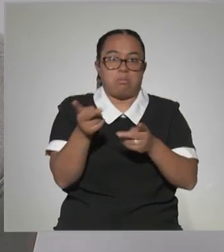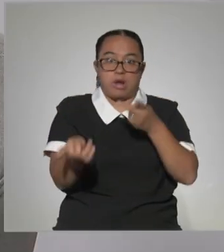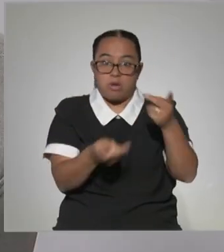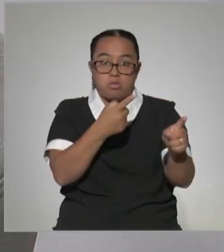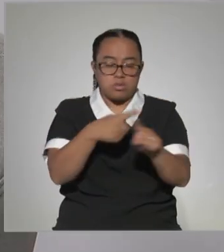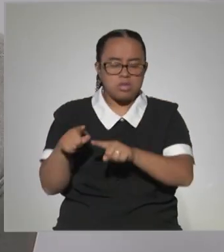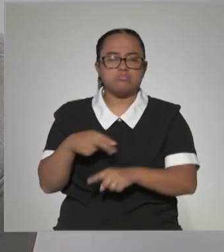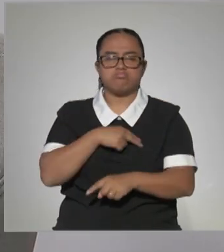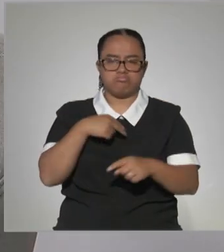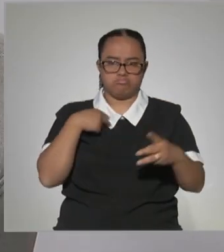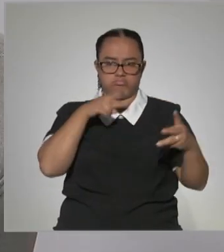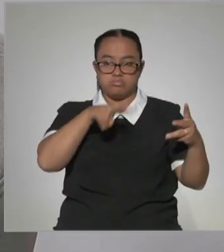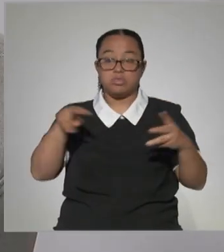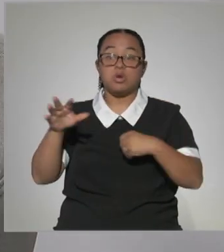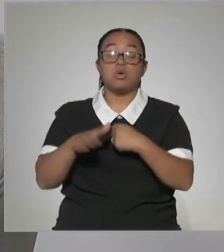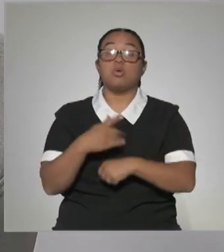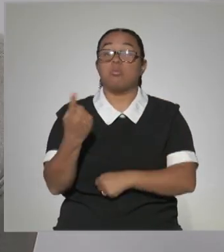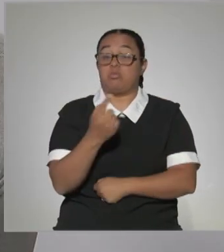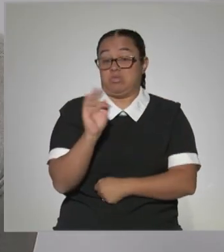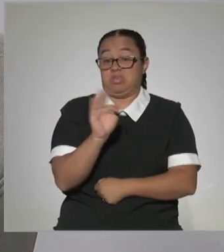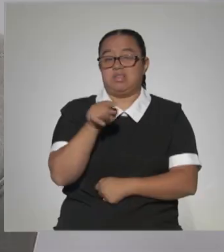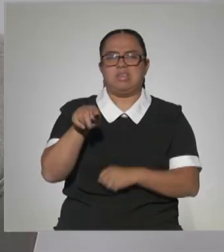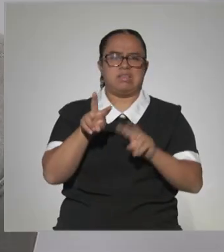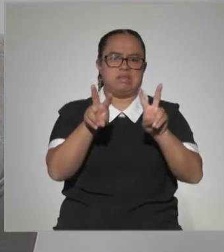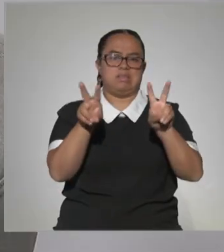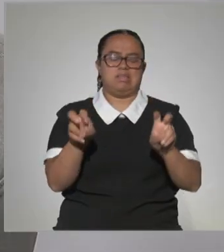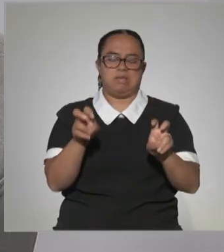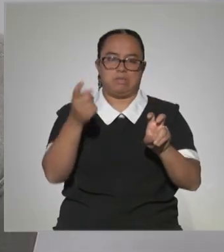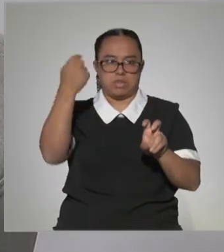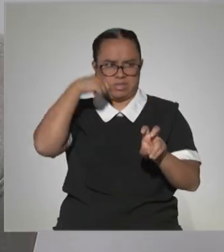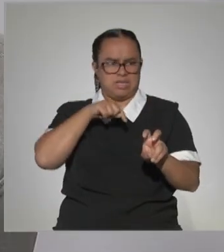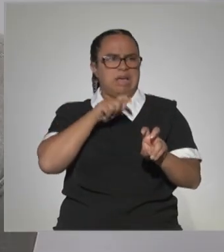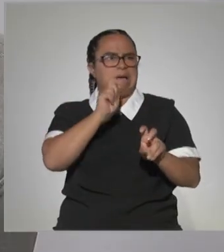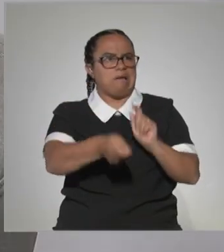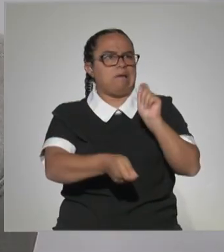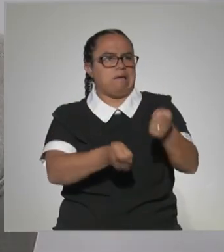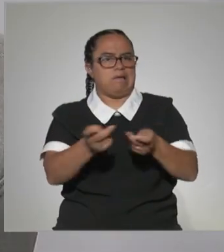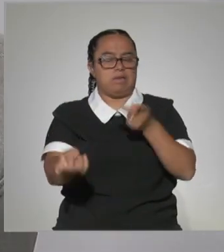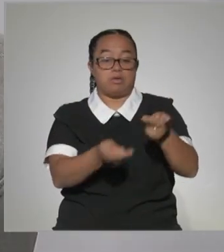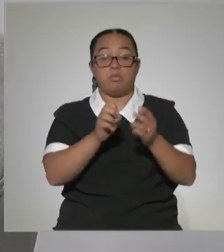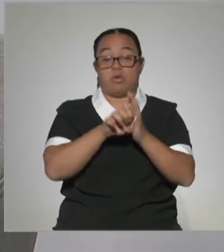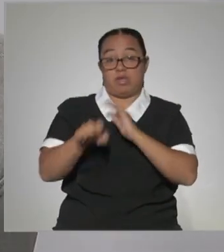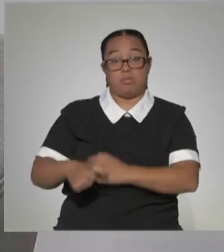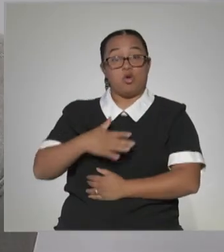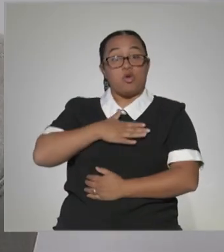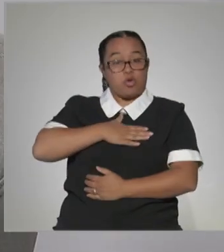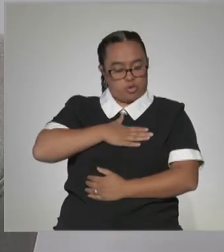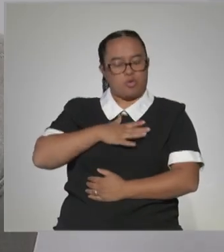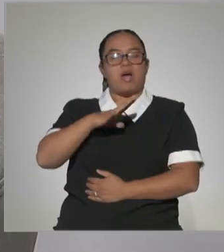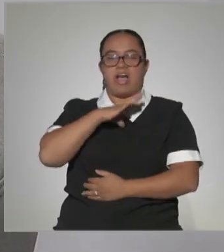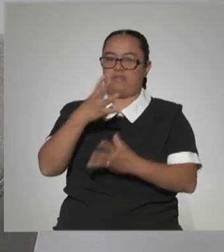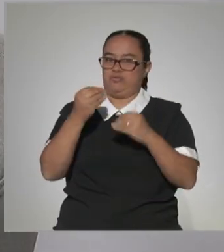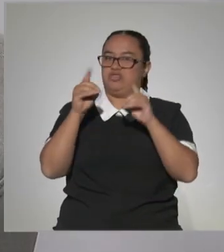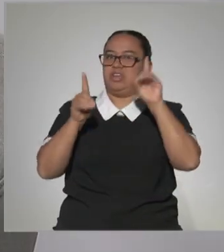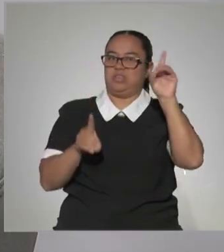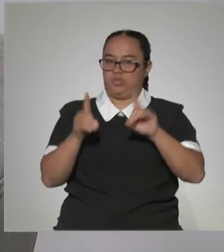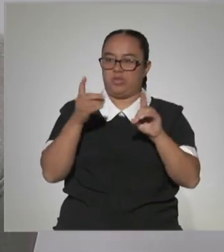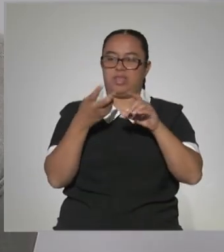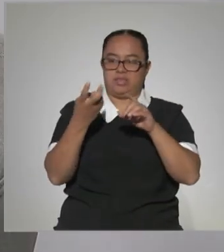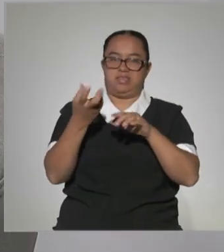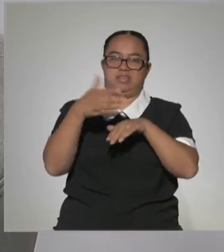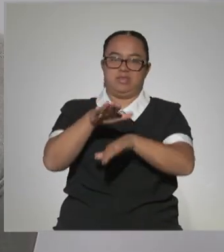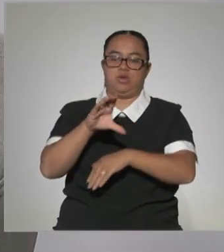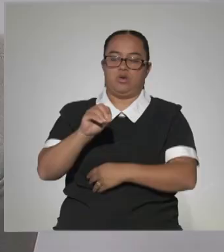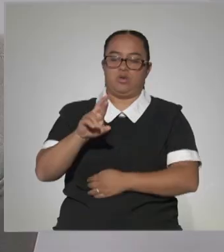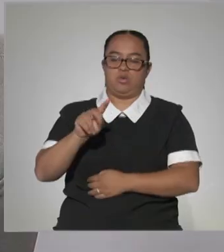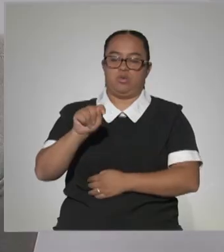porque yo sé que puede ser un tema que puede causar muchas preguntas, por lo menos yo sé que yo tengo varias preguntas sobre el tema, entonces espero tus